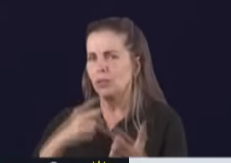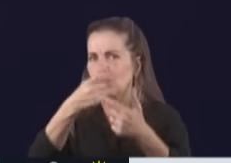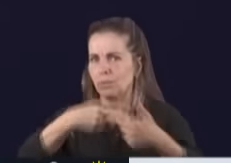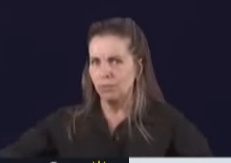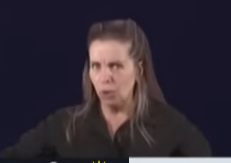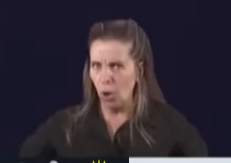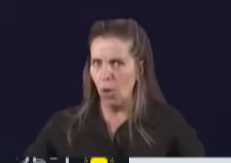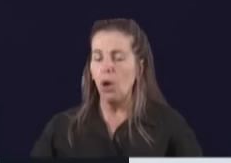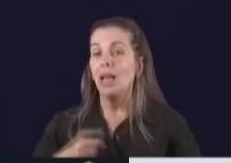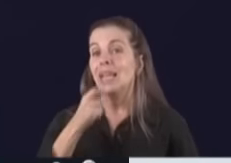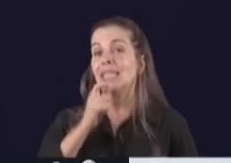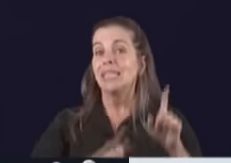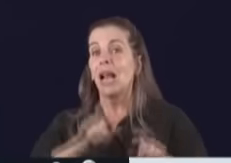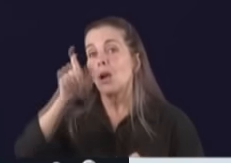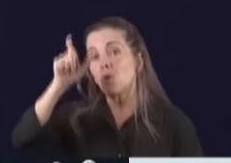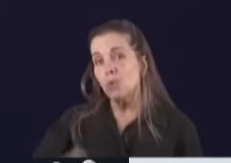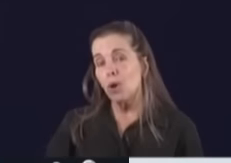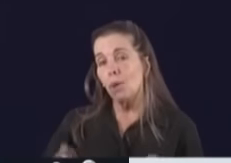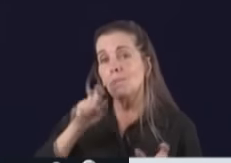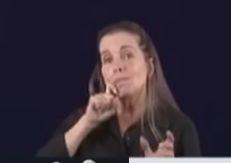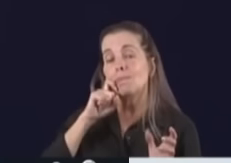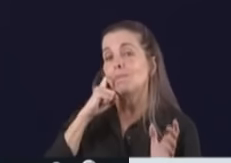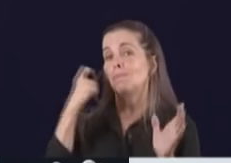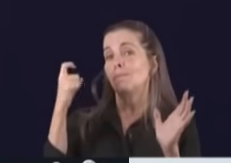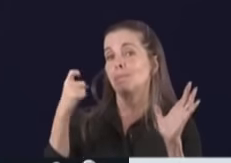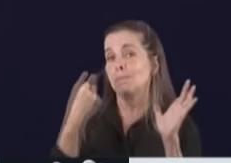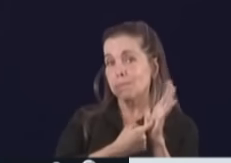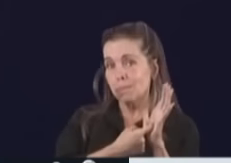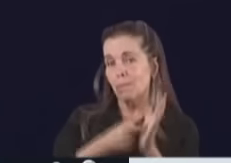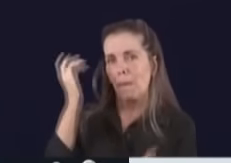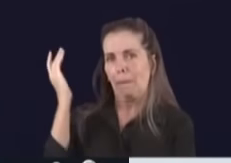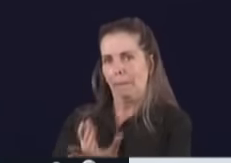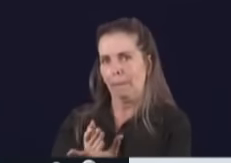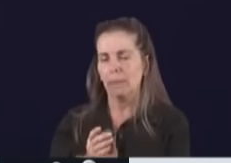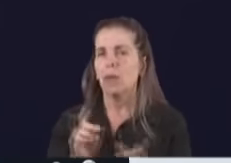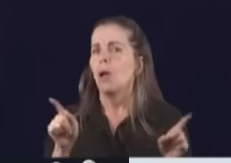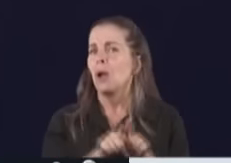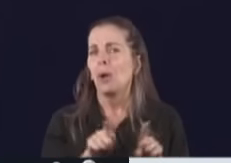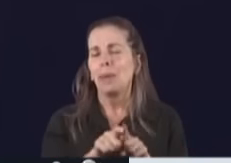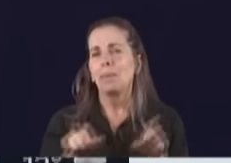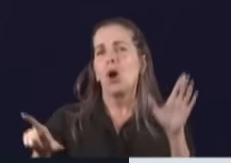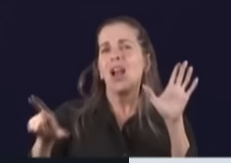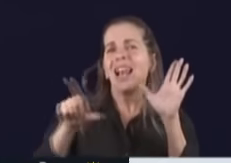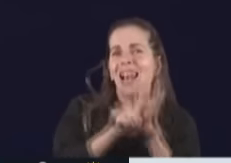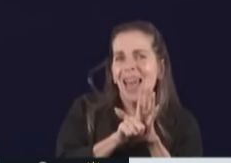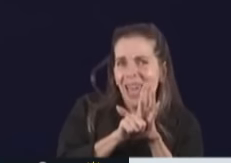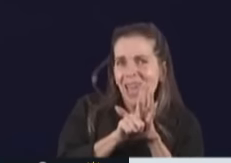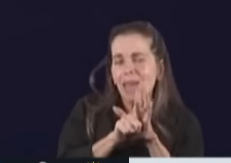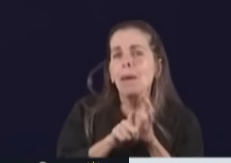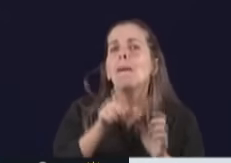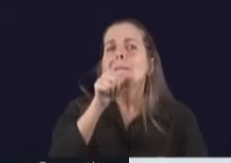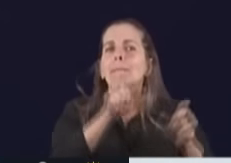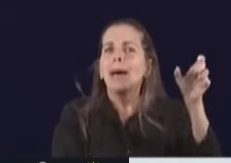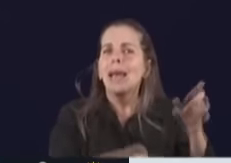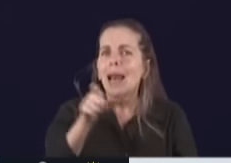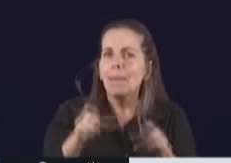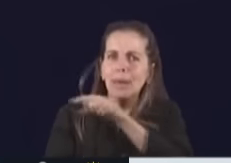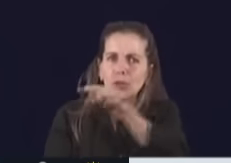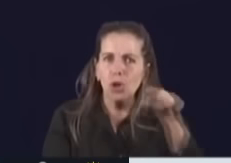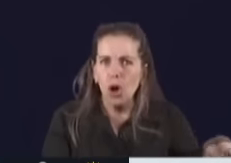y penalizará la emisión monetaria. La ley de inocencia fiscal para blindar al ciudadano de bien que ahorró y asegurarle